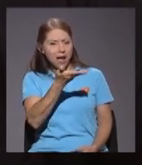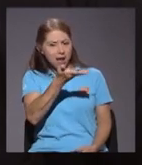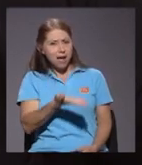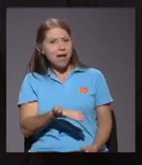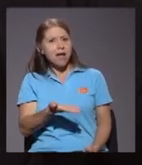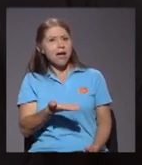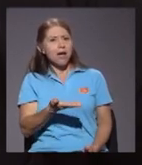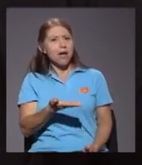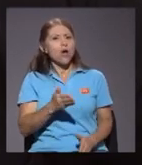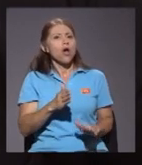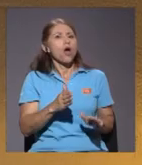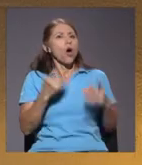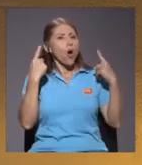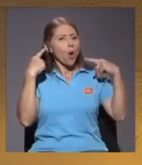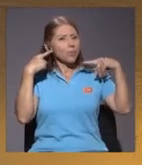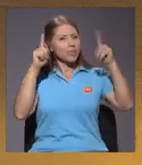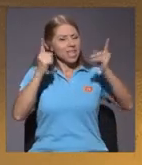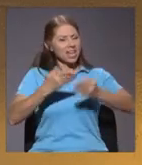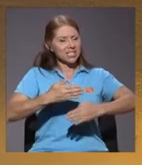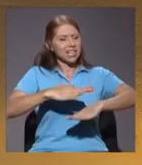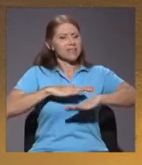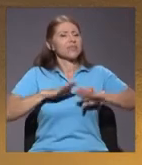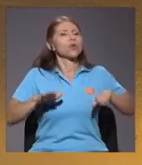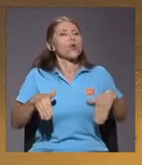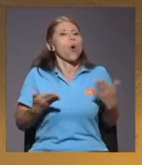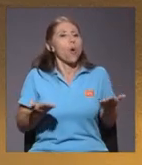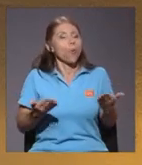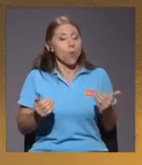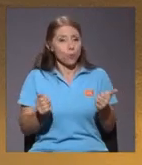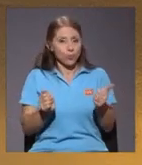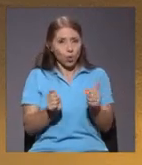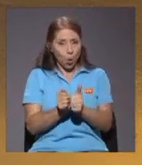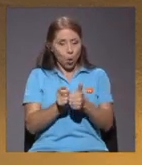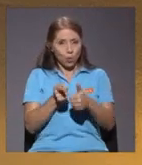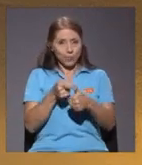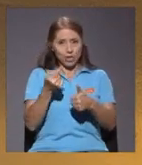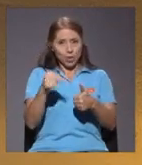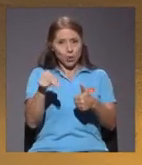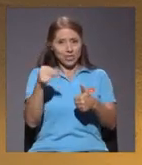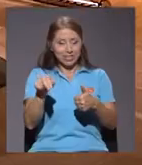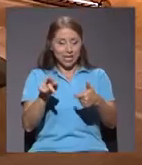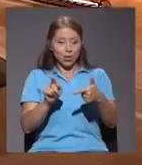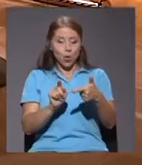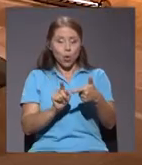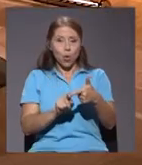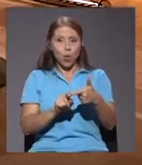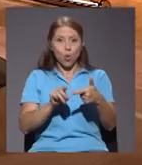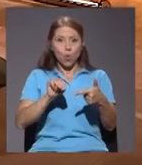obtiene más satisfacción con el noticiero o con matices